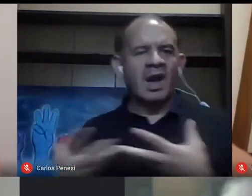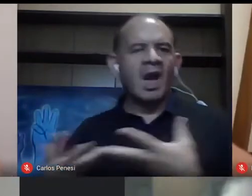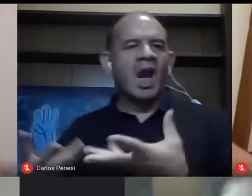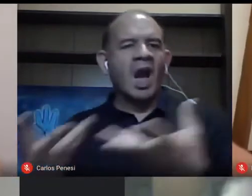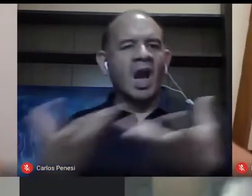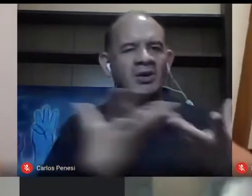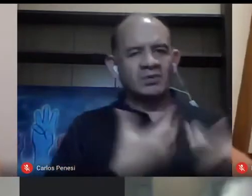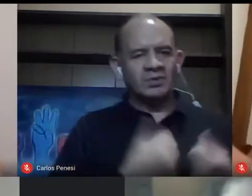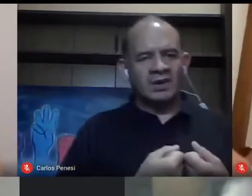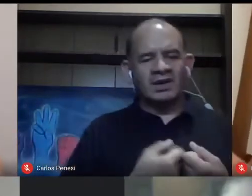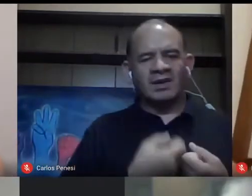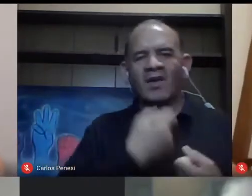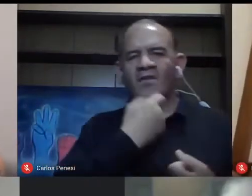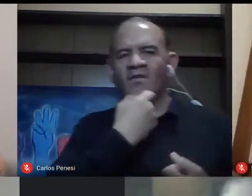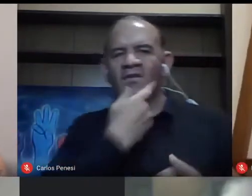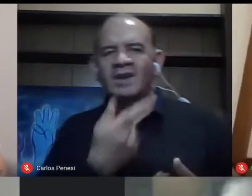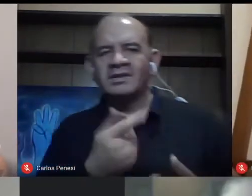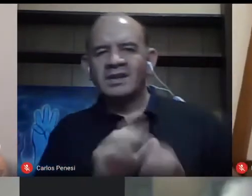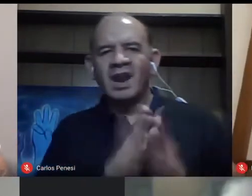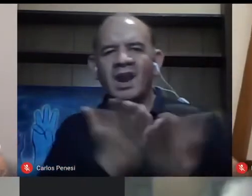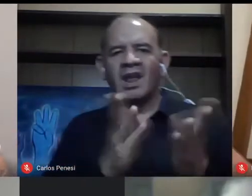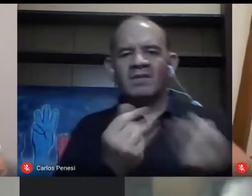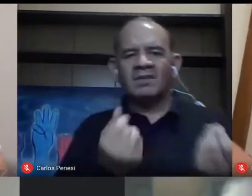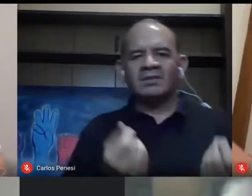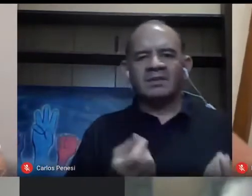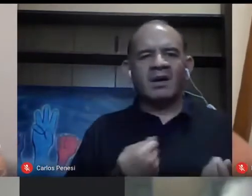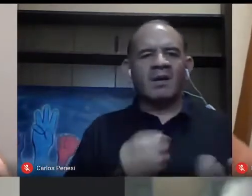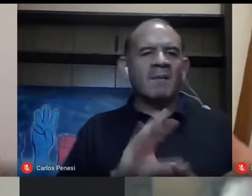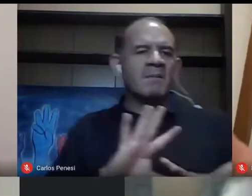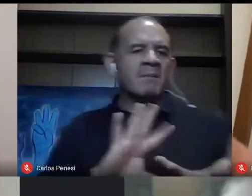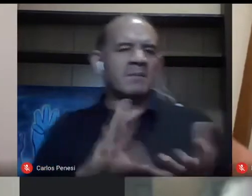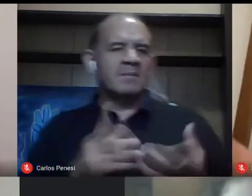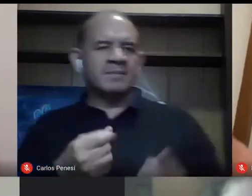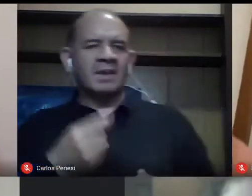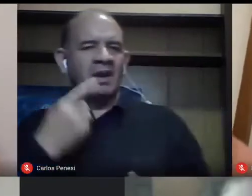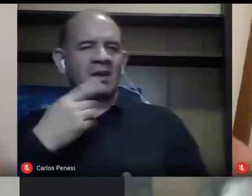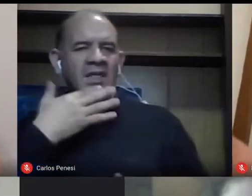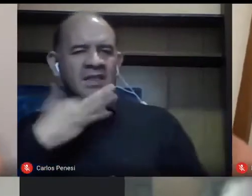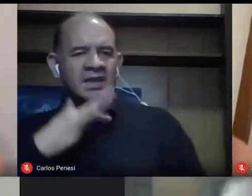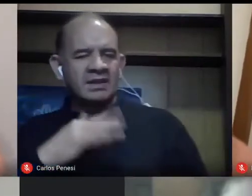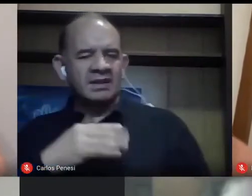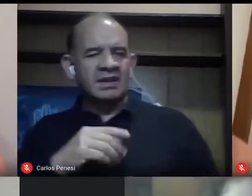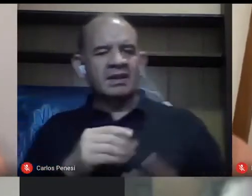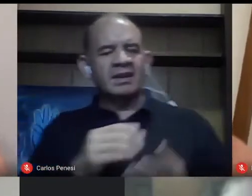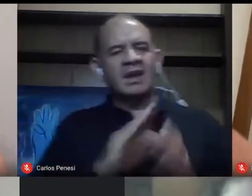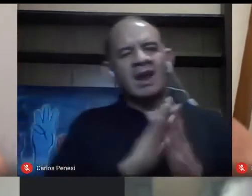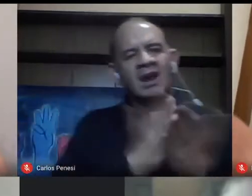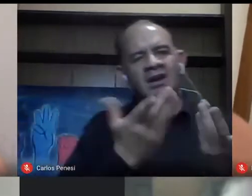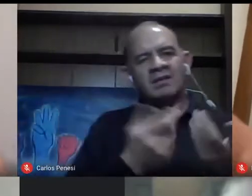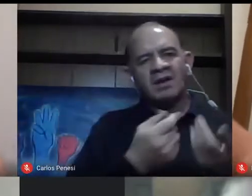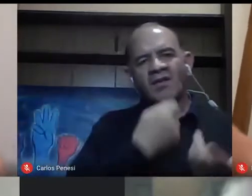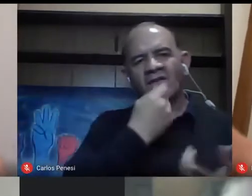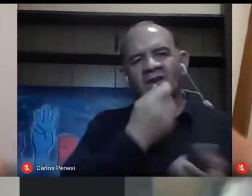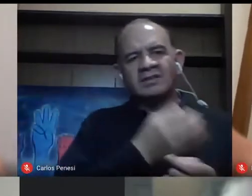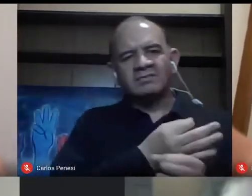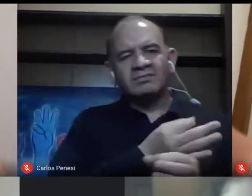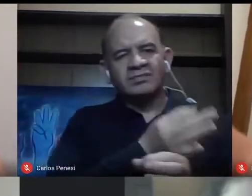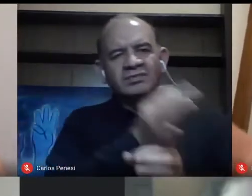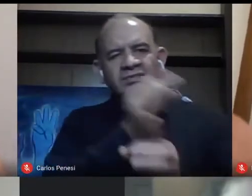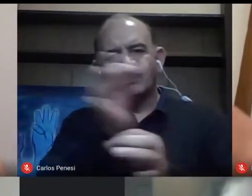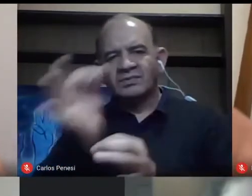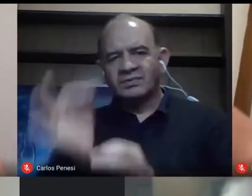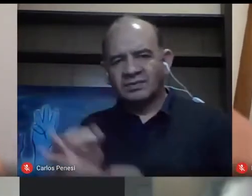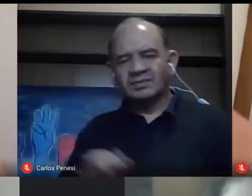accesibles? Son un poco las preguntas de María Eugenia. Dejo estas preguntas y después paso a otra